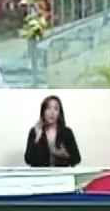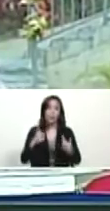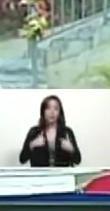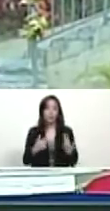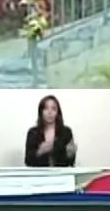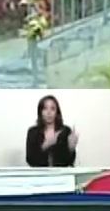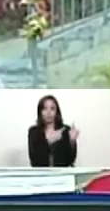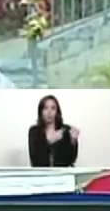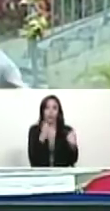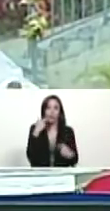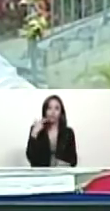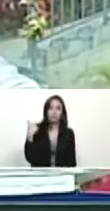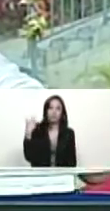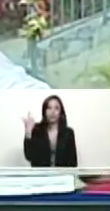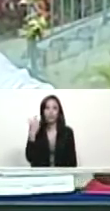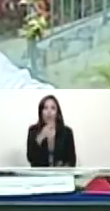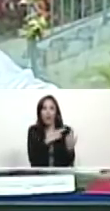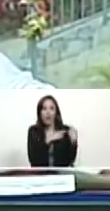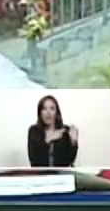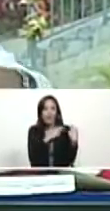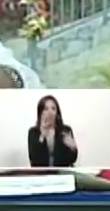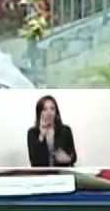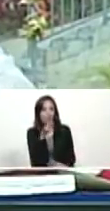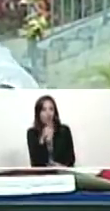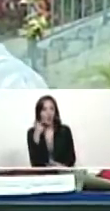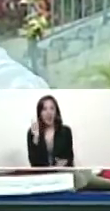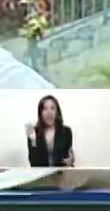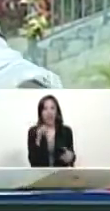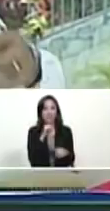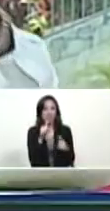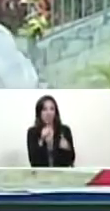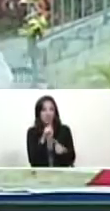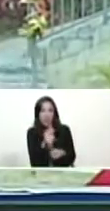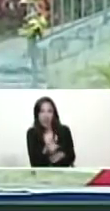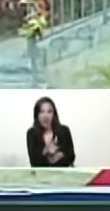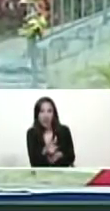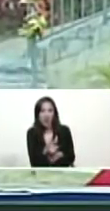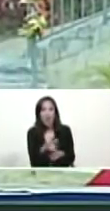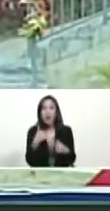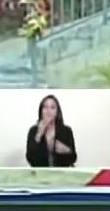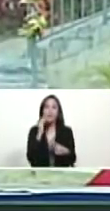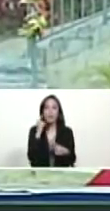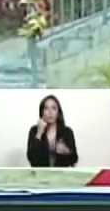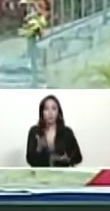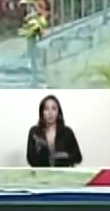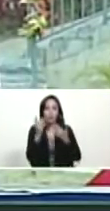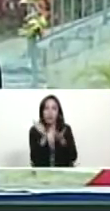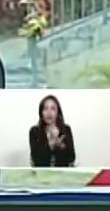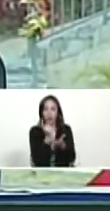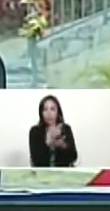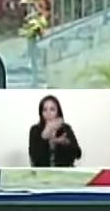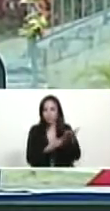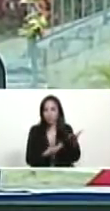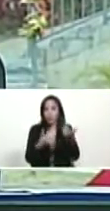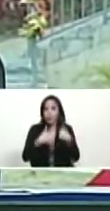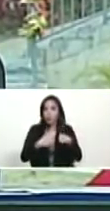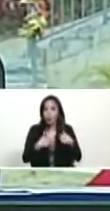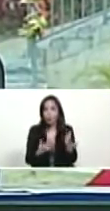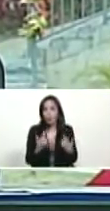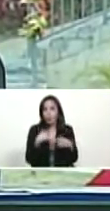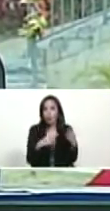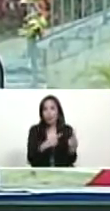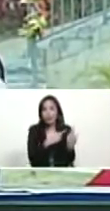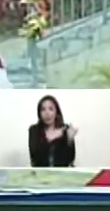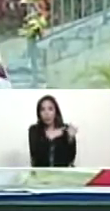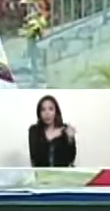una responsabilidad, y ve que algo se le está echando a perder. Yo tengo este libro, por ejemplo, mi responsabilidad es mantener este libro.